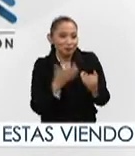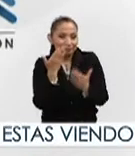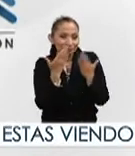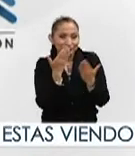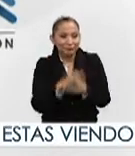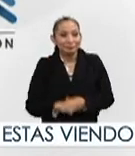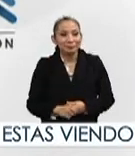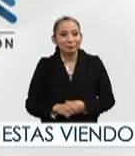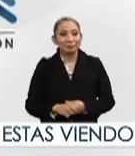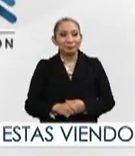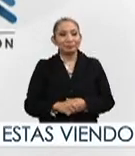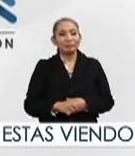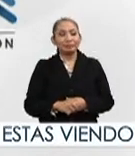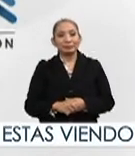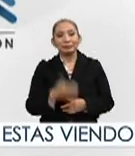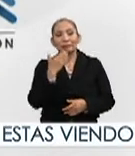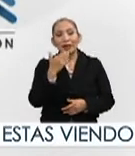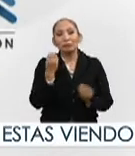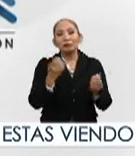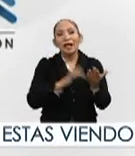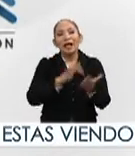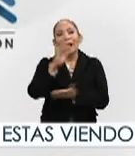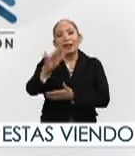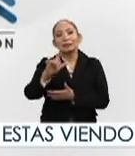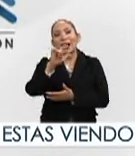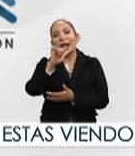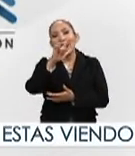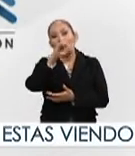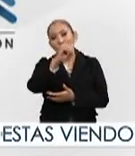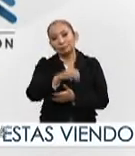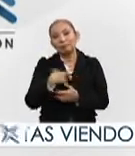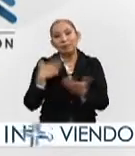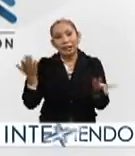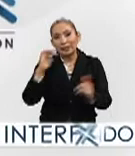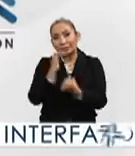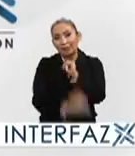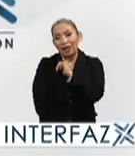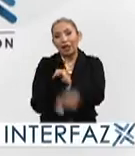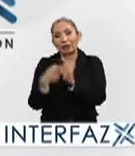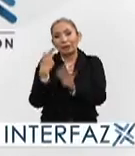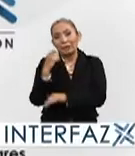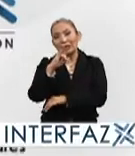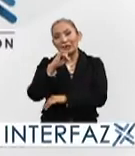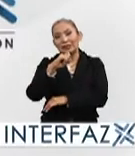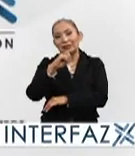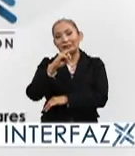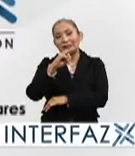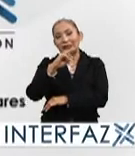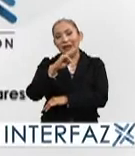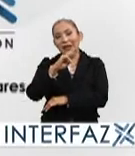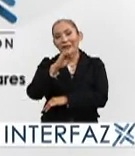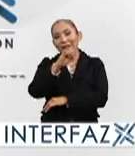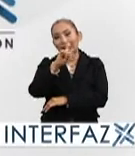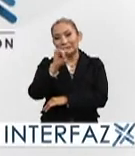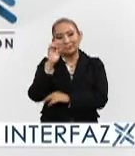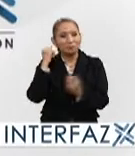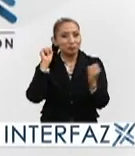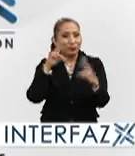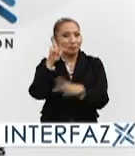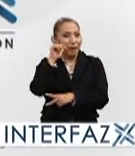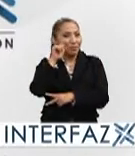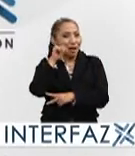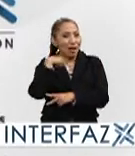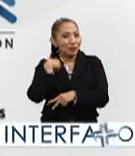preparación. Así es, correcto. Muy bien. Pues muchas gracias, Lalo. Gracias a ustedes. Así llegamos al final de una emisión más de Interfaz. Los esperamos